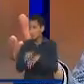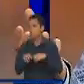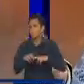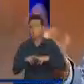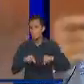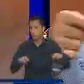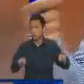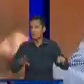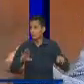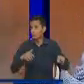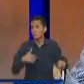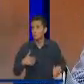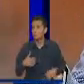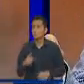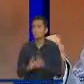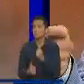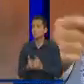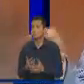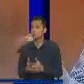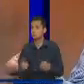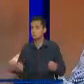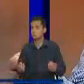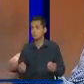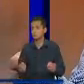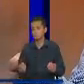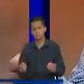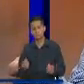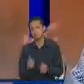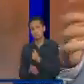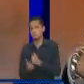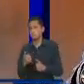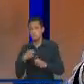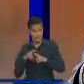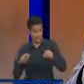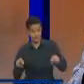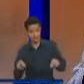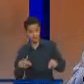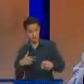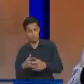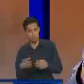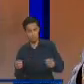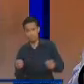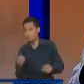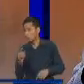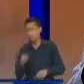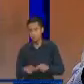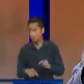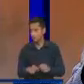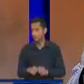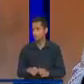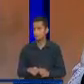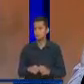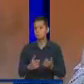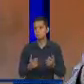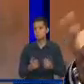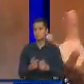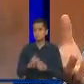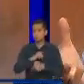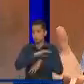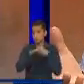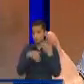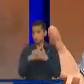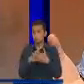natural, pero que solucione el problema. El asunto es que no lo ha solucionado. Entonces los transgénicos podrían solucionar una cuestión